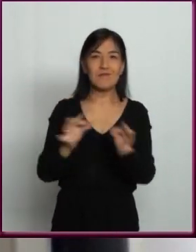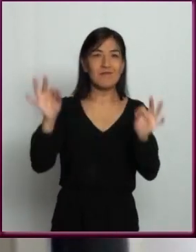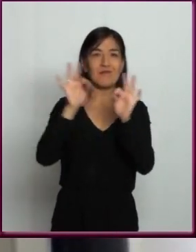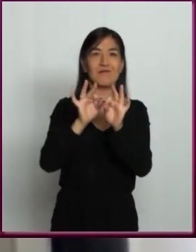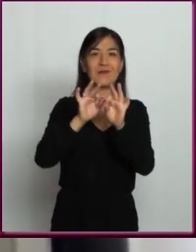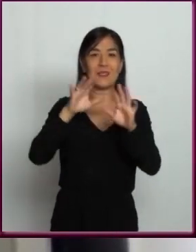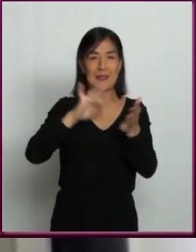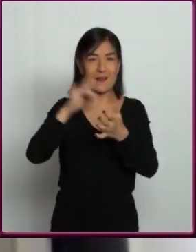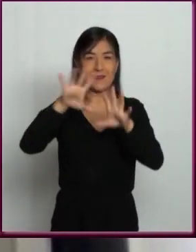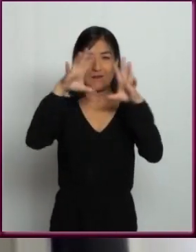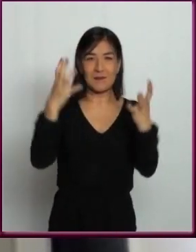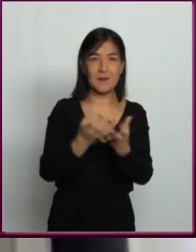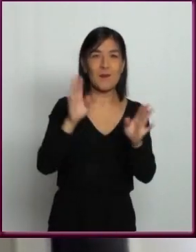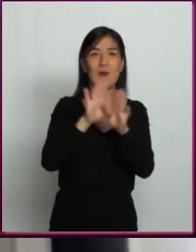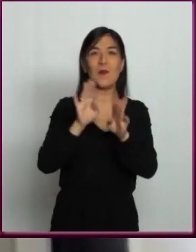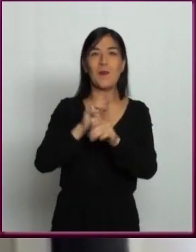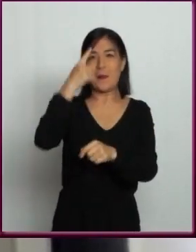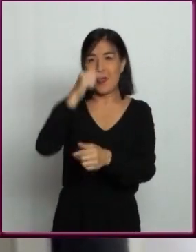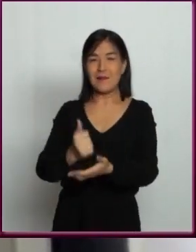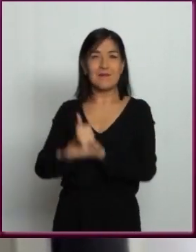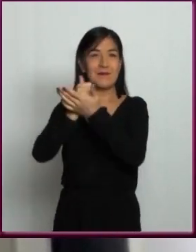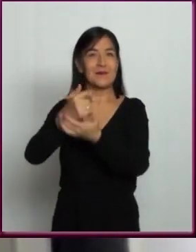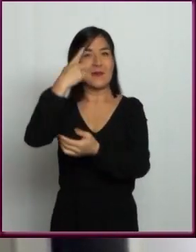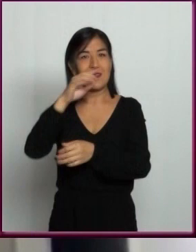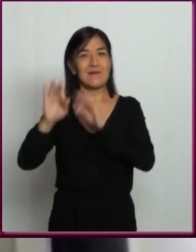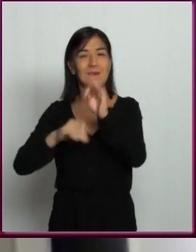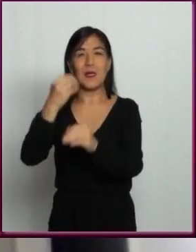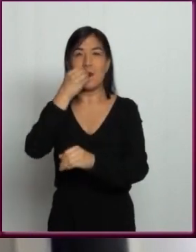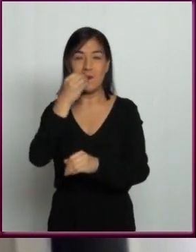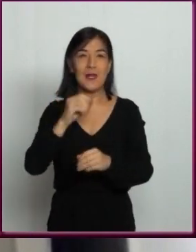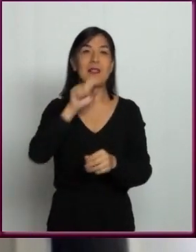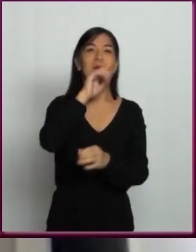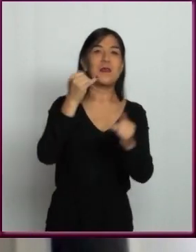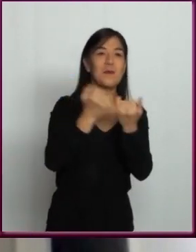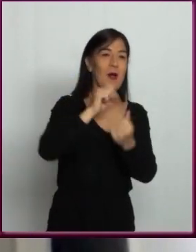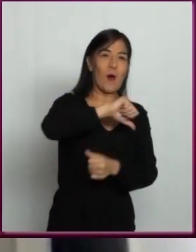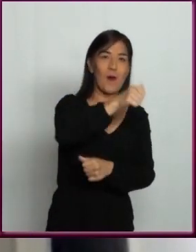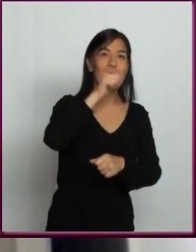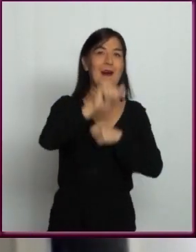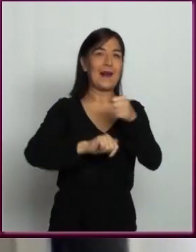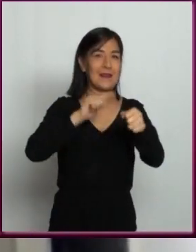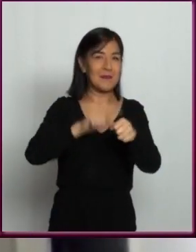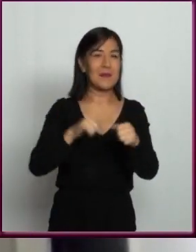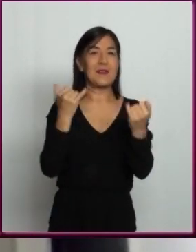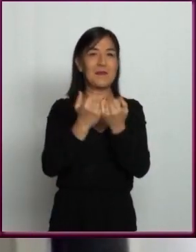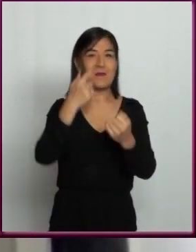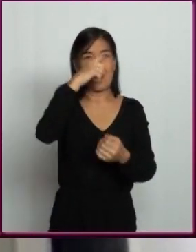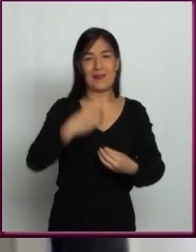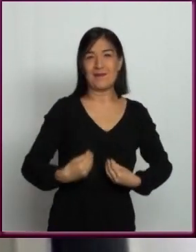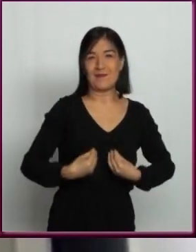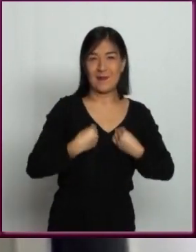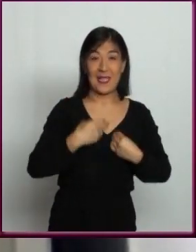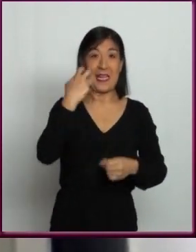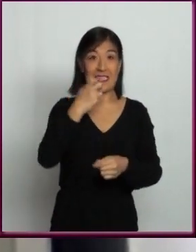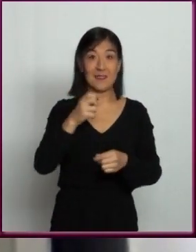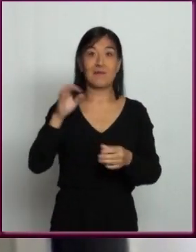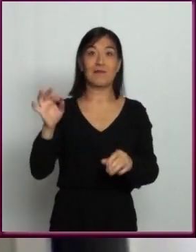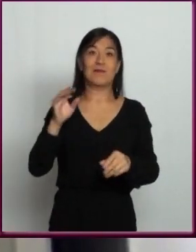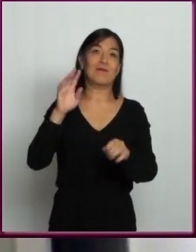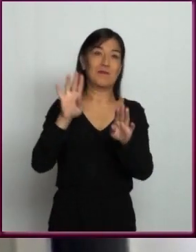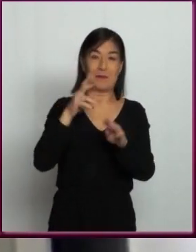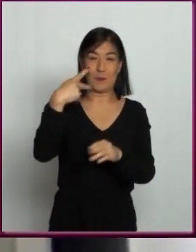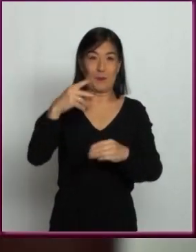ecosistemas como polinizadores, depredadores de otros organismos herbívoros. Y bueno, su presencia indudablemente es vital en